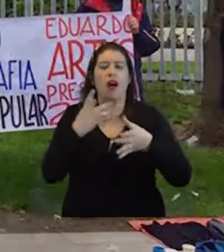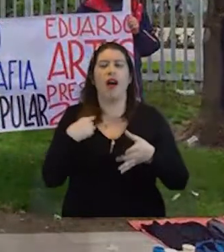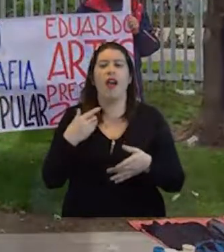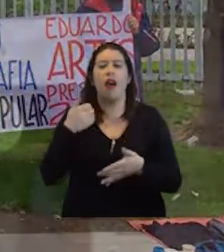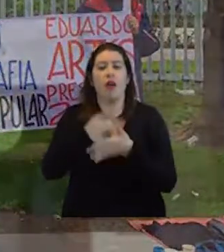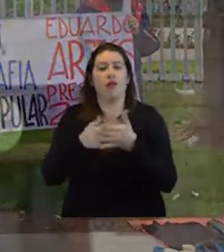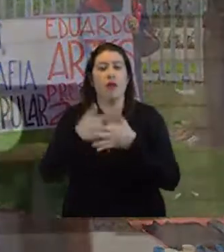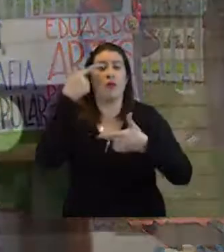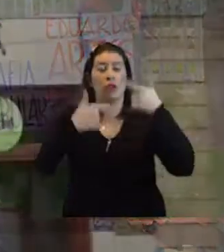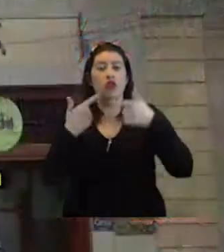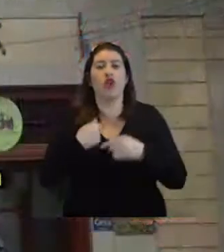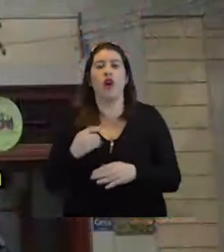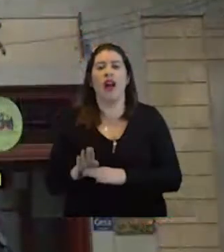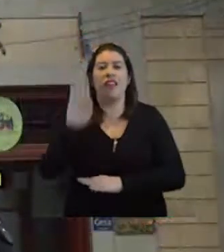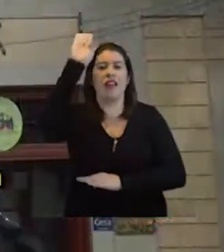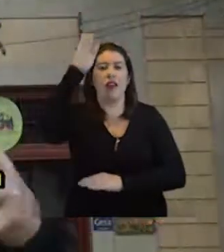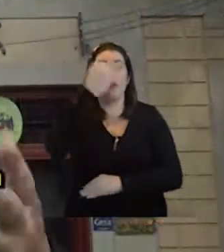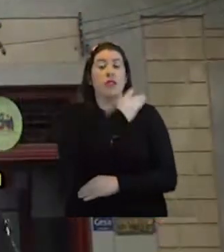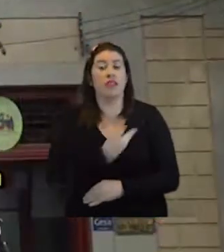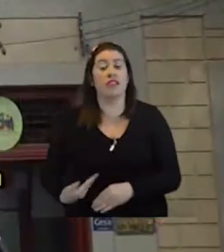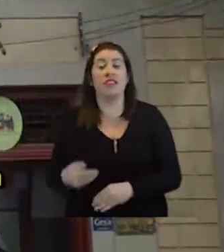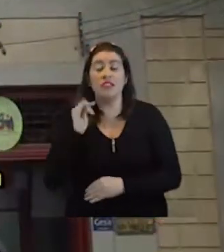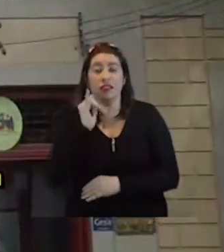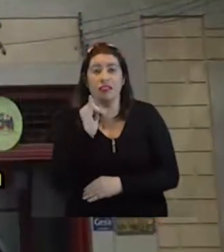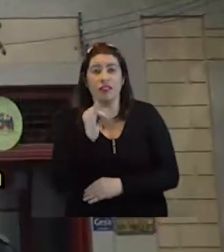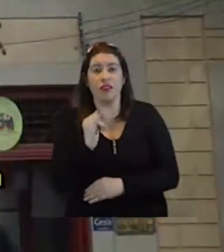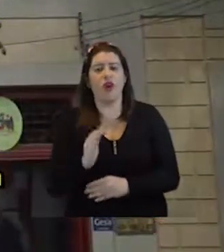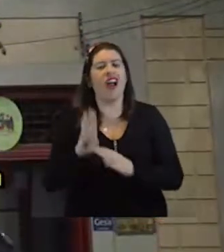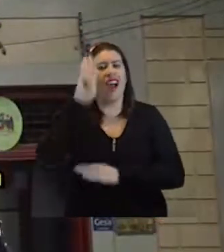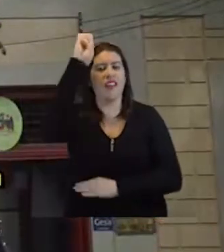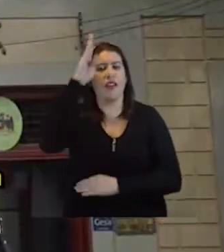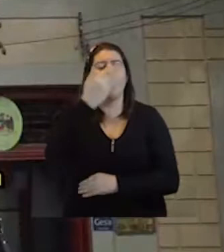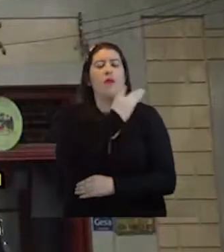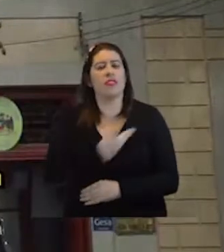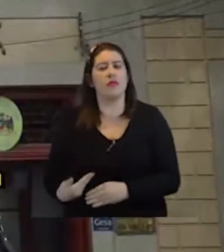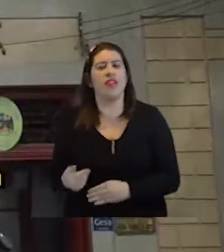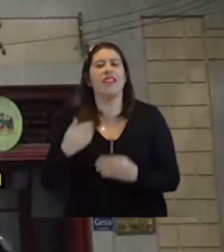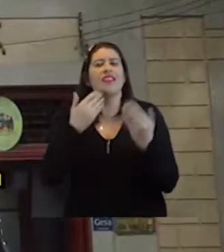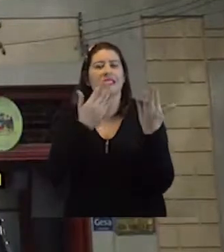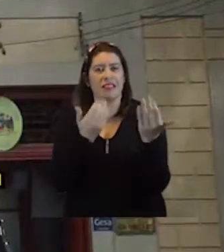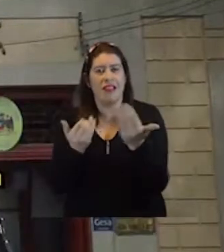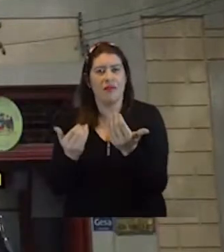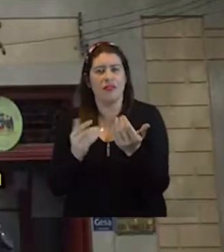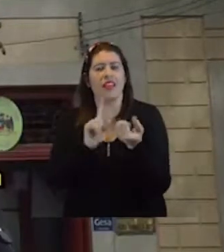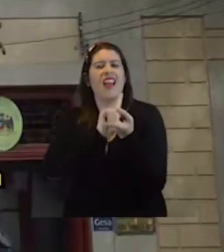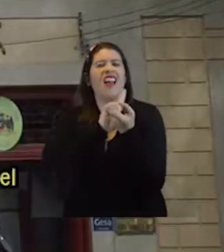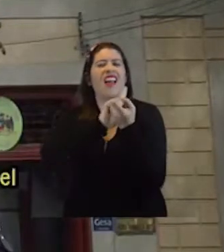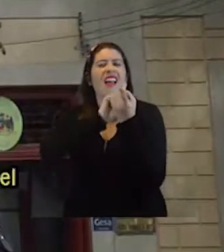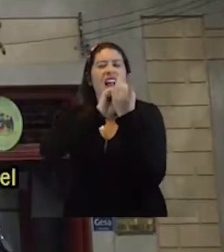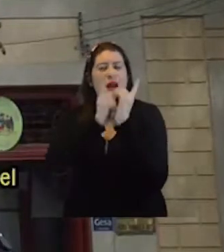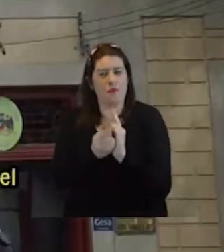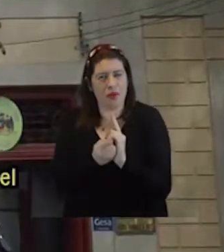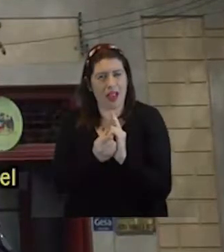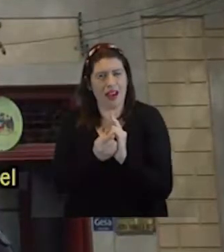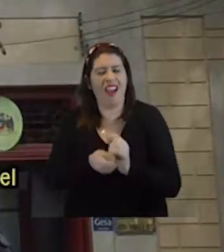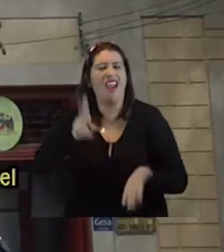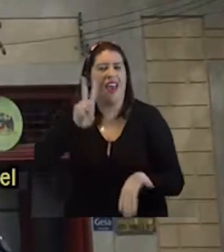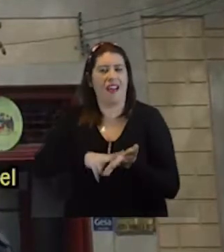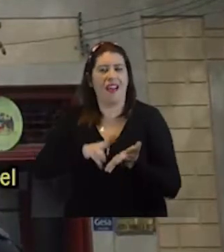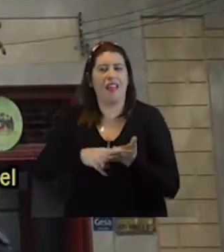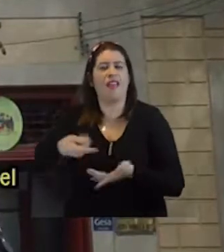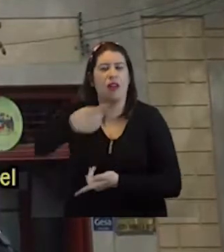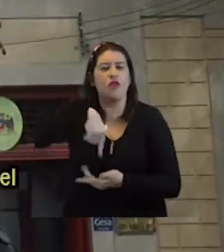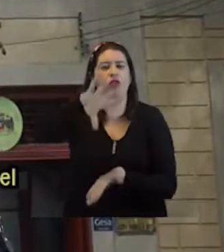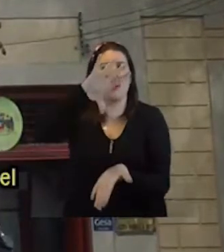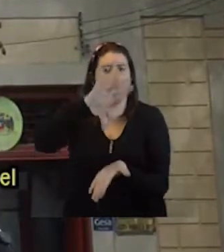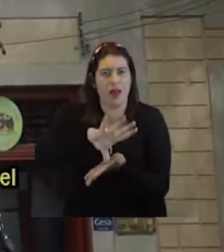día soy candidato a la presidencia. Sí, soy candidato a la presidencia porque hay una necesidad de cambiar de raíz la realidad de nuestro país